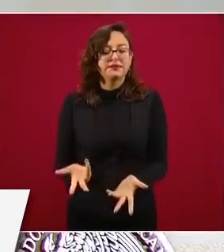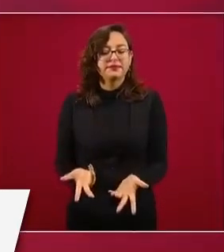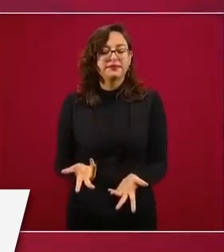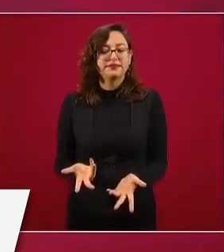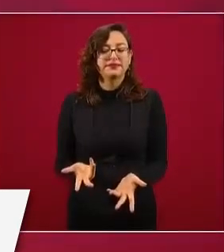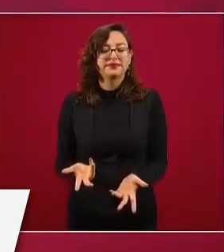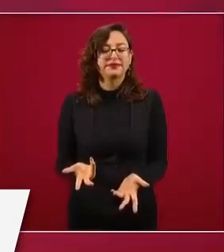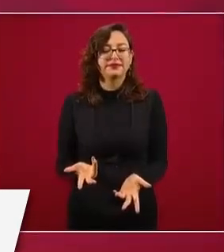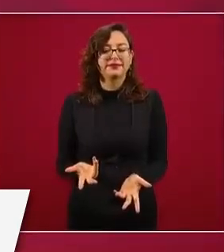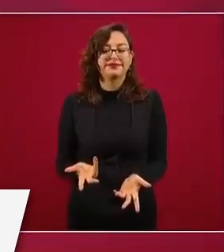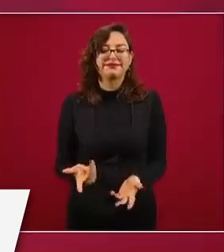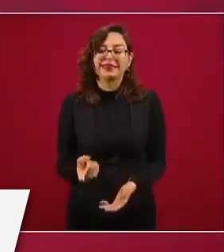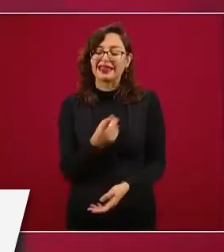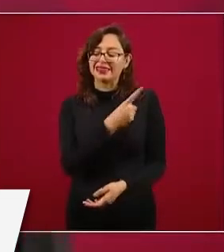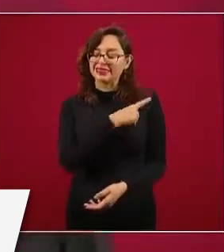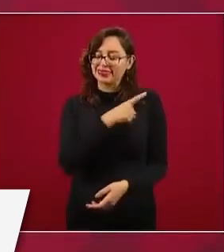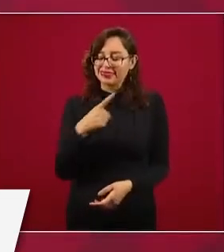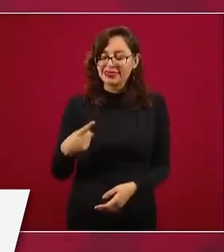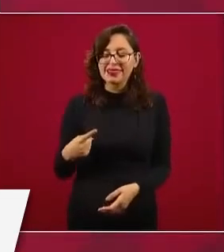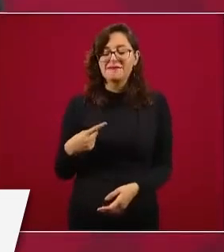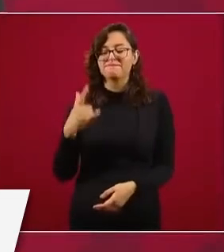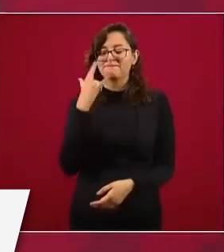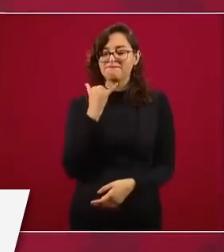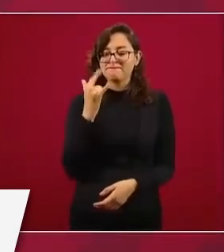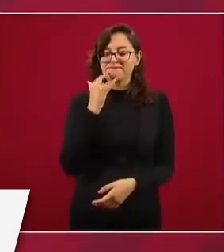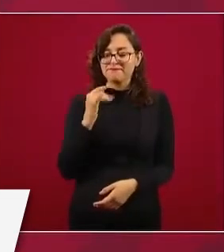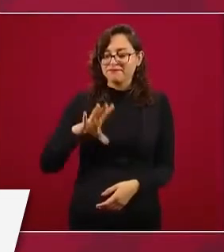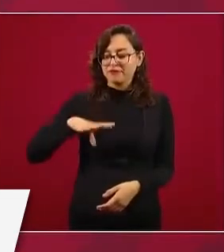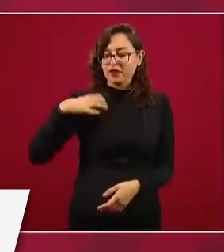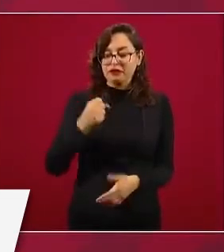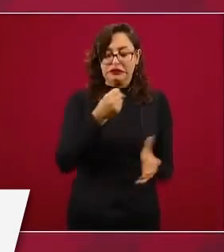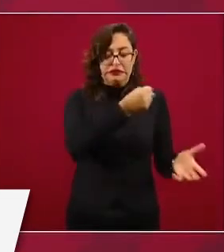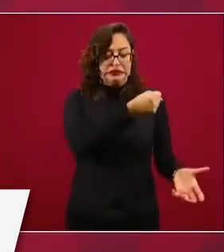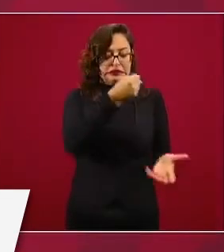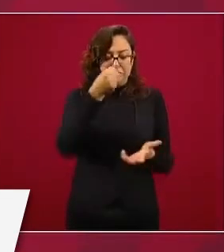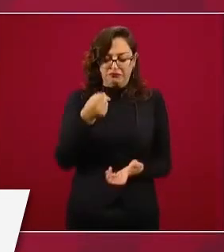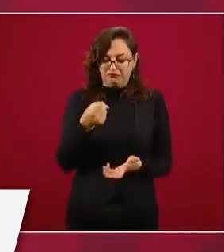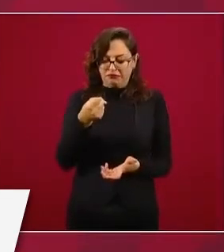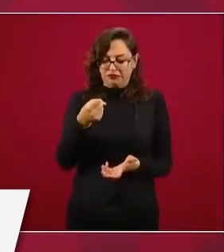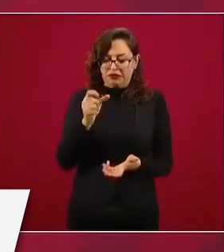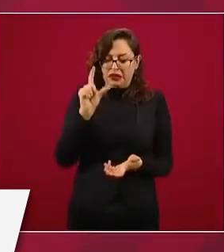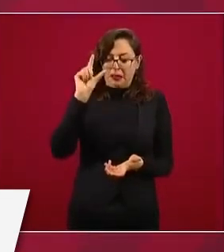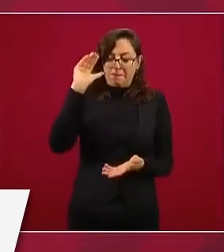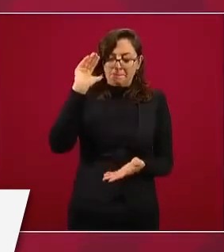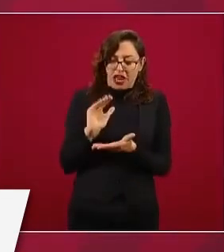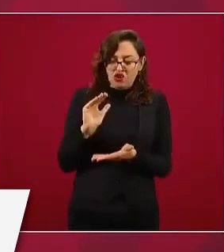Hay que hacer más con menos.